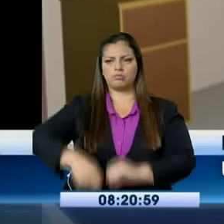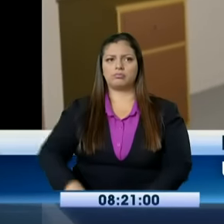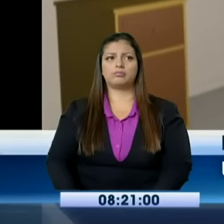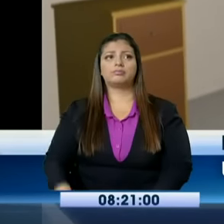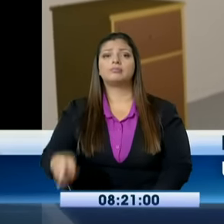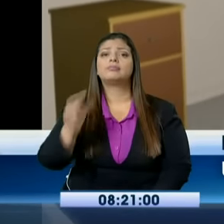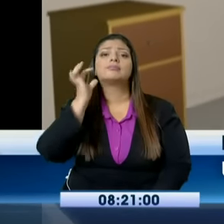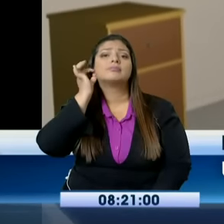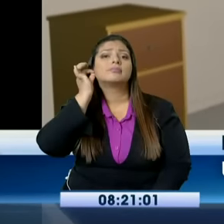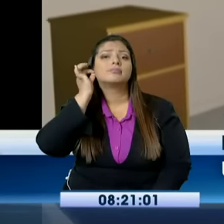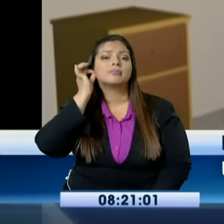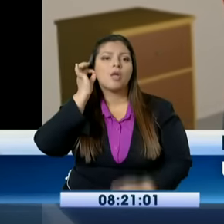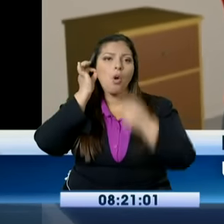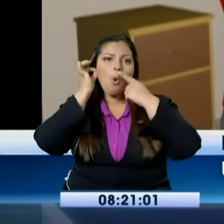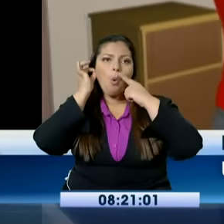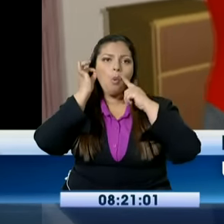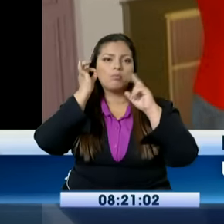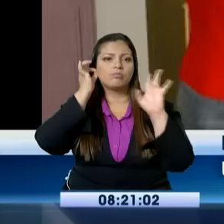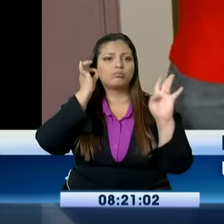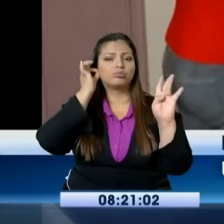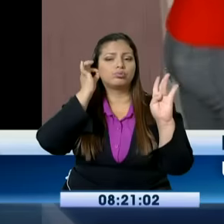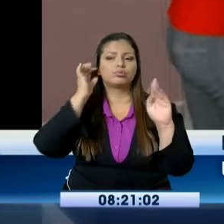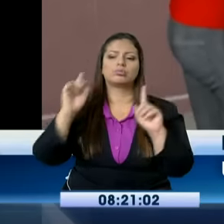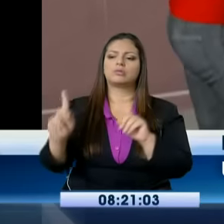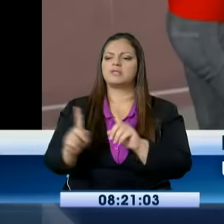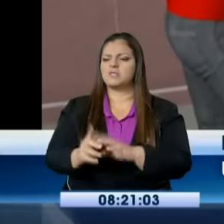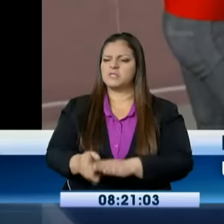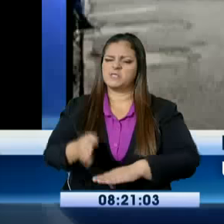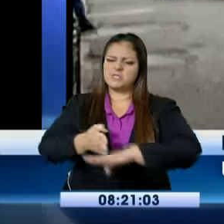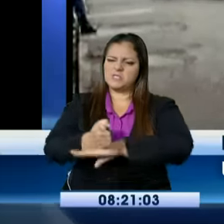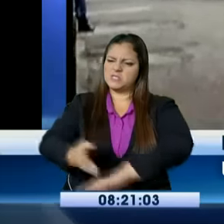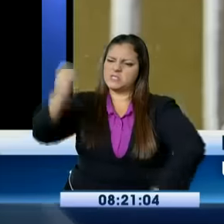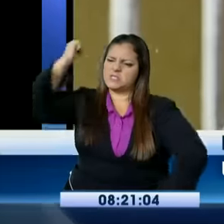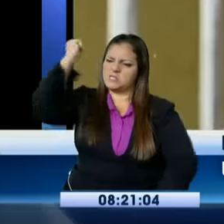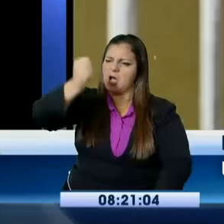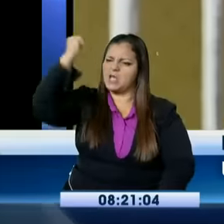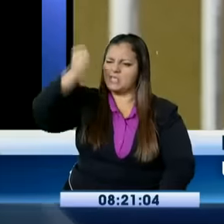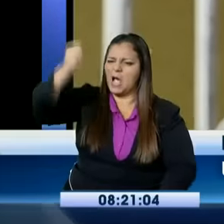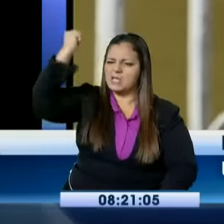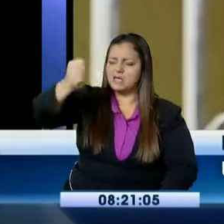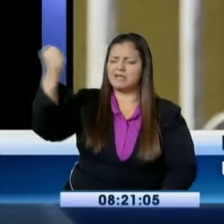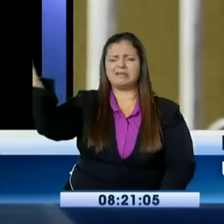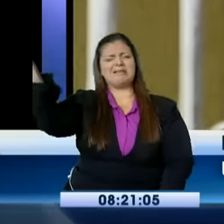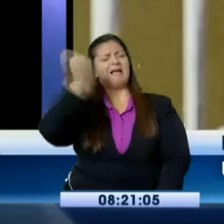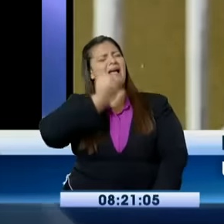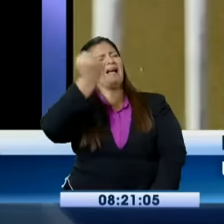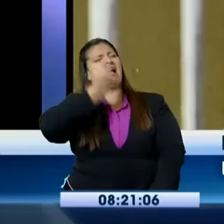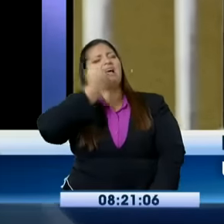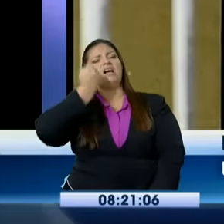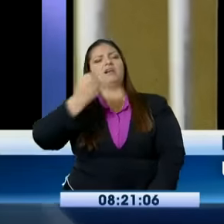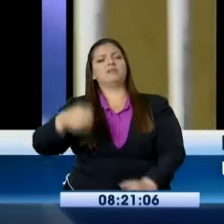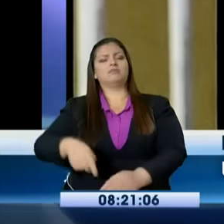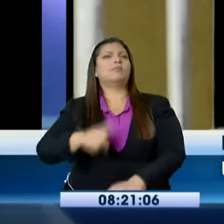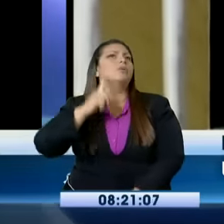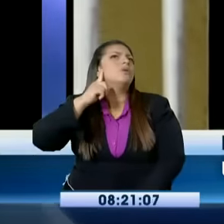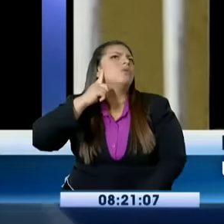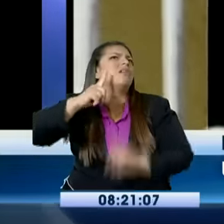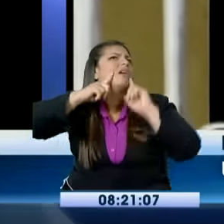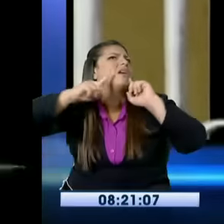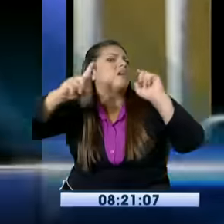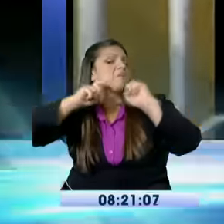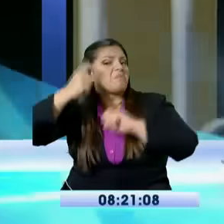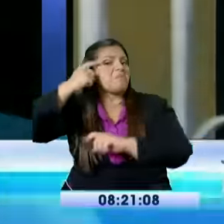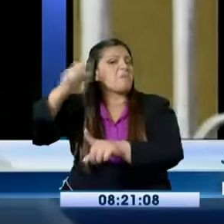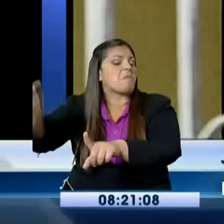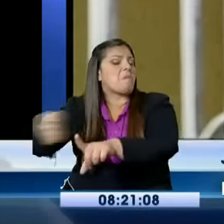con varias puñaladas y luego su conviviente se suicidó. Yo solamente escuché un grito, pero yo pensé que le estaba pegando. No escuché nada